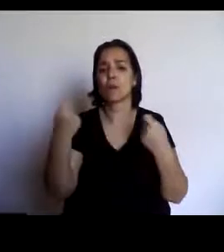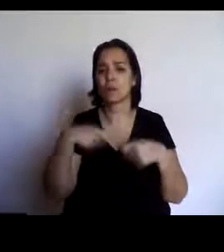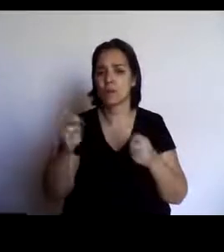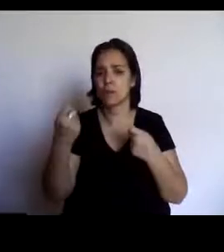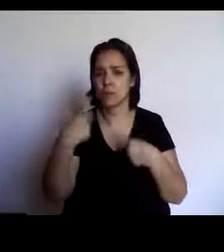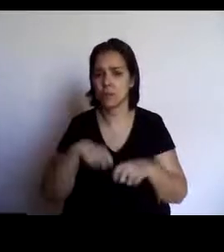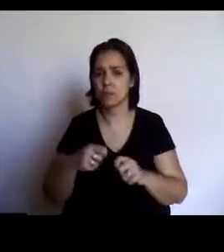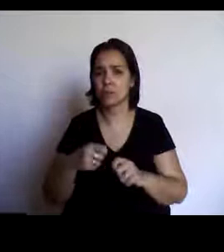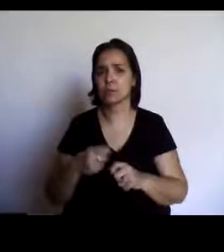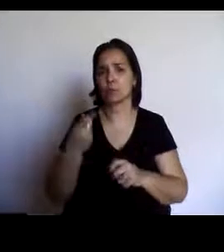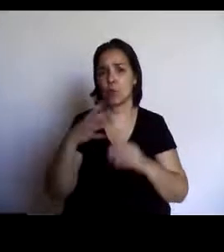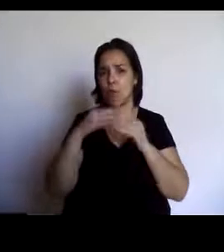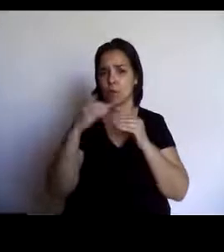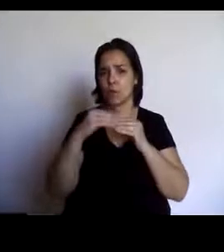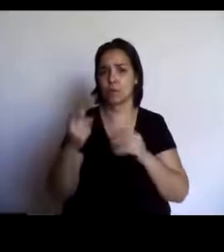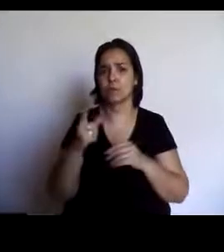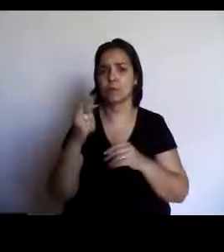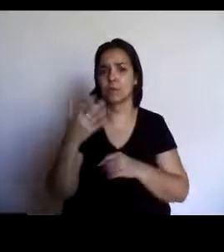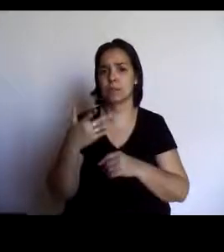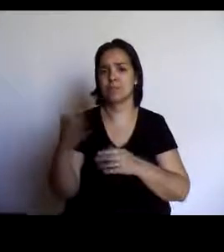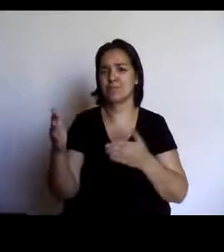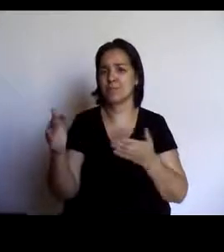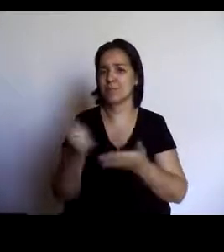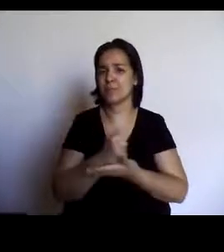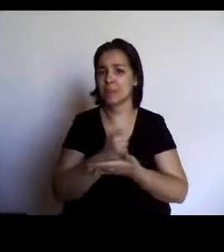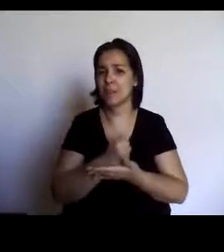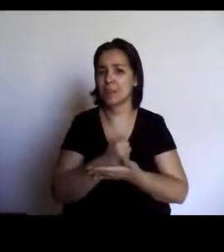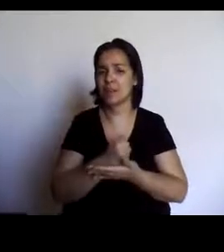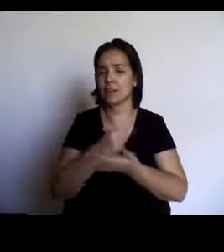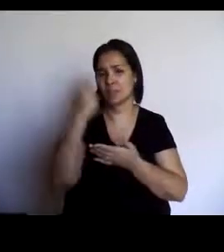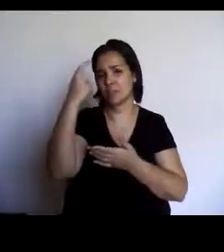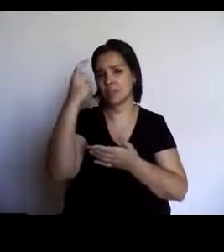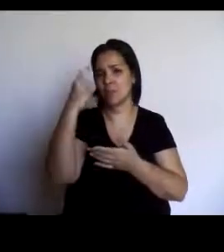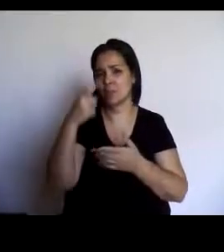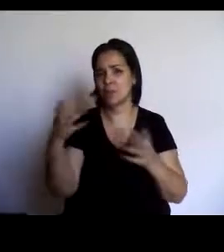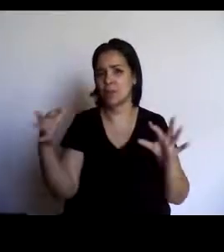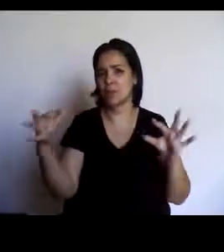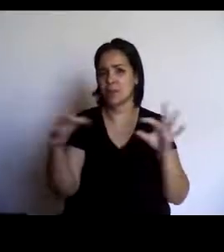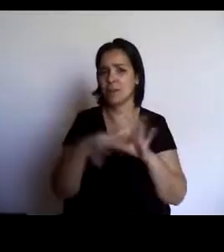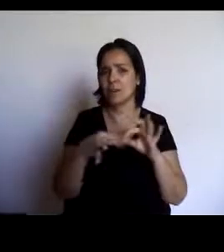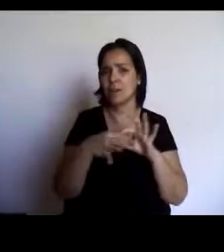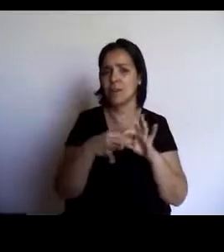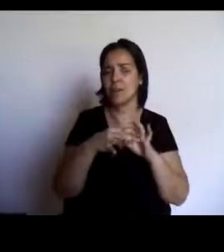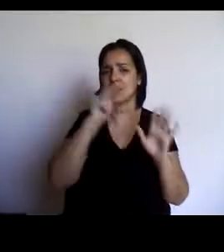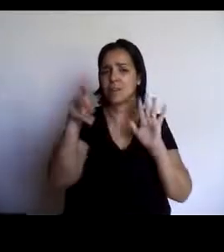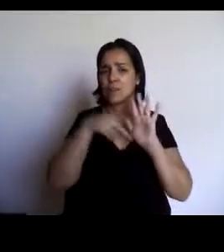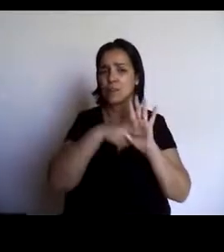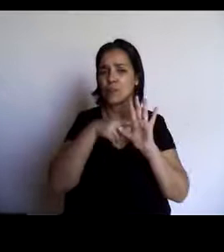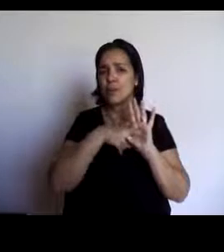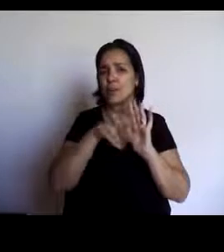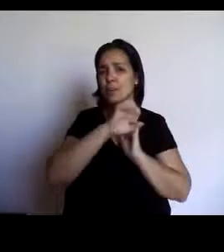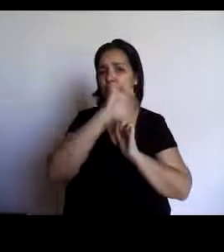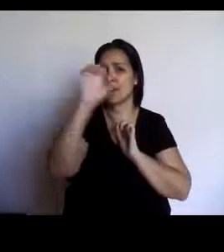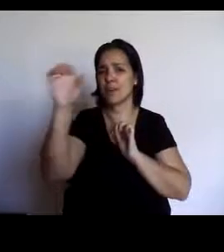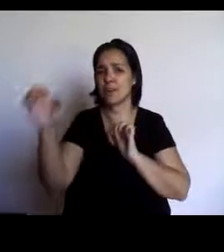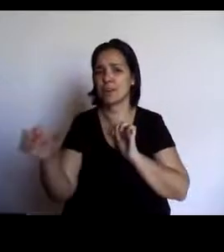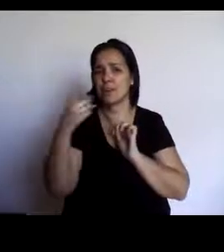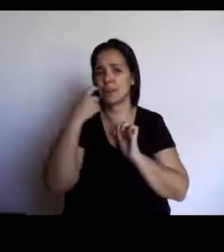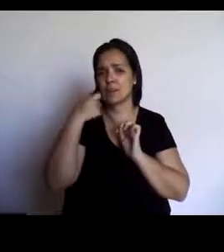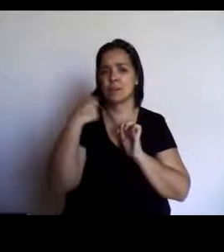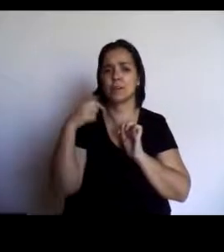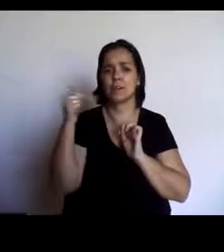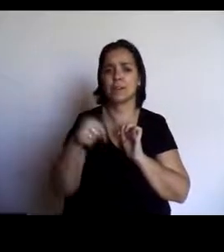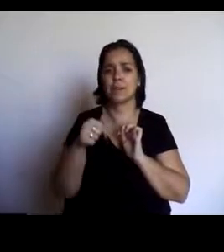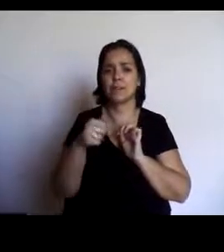útil para todos los municipios extremeños a través de la recopilación de normativa europea, nacional aplicable y nacional y